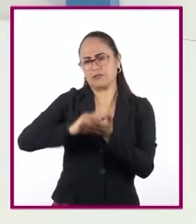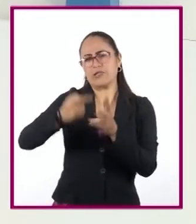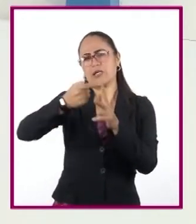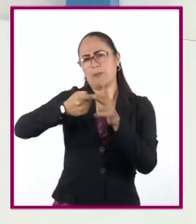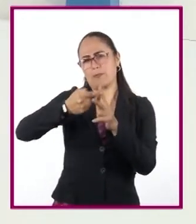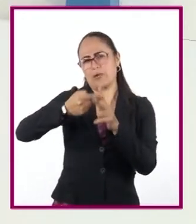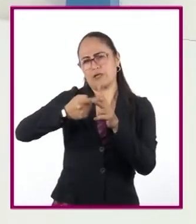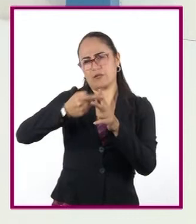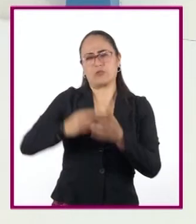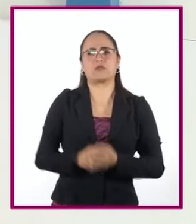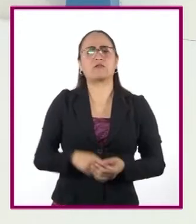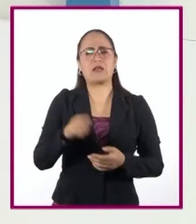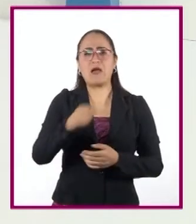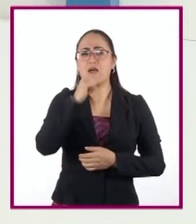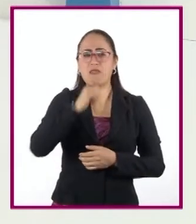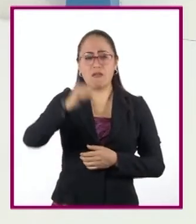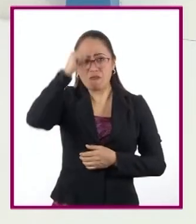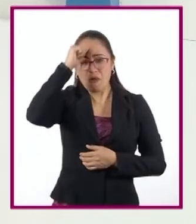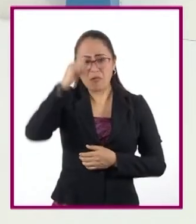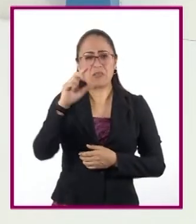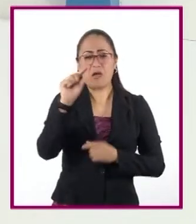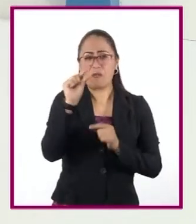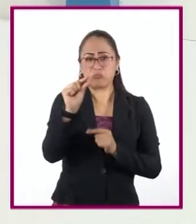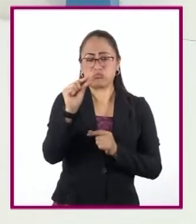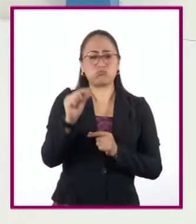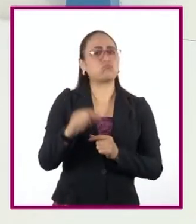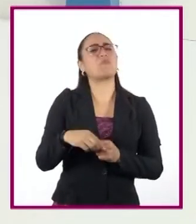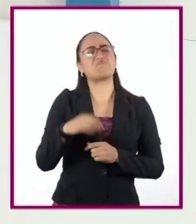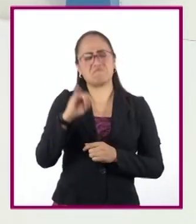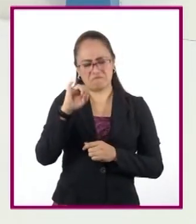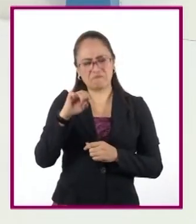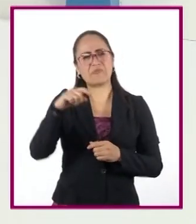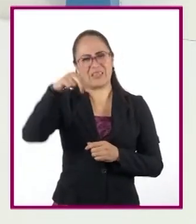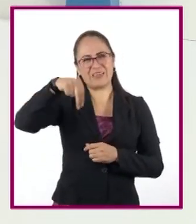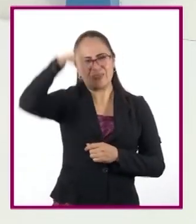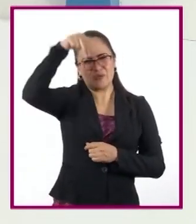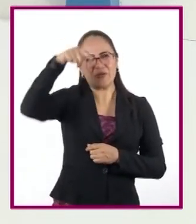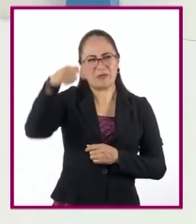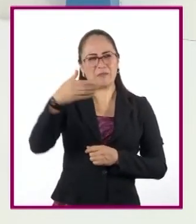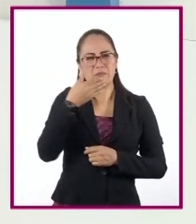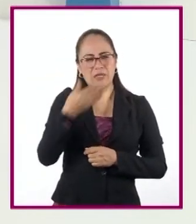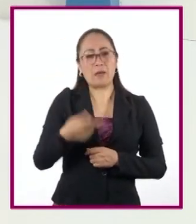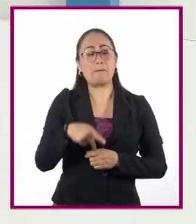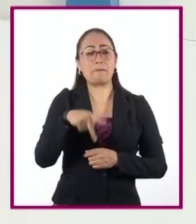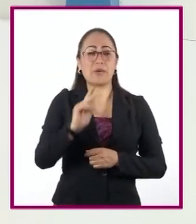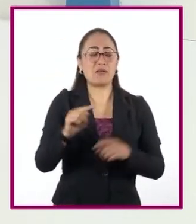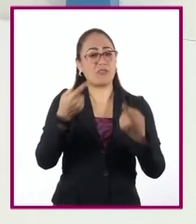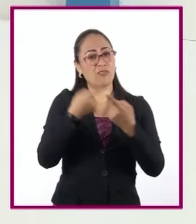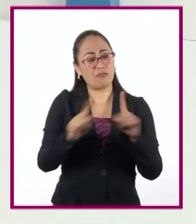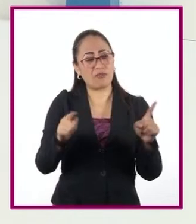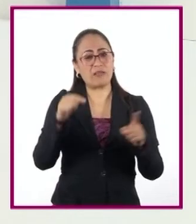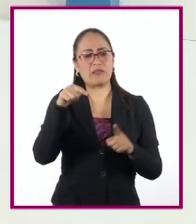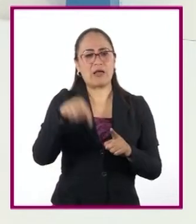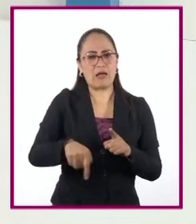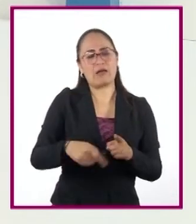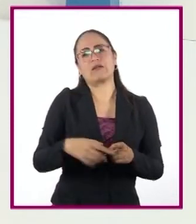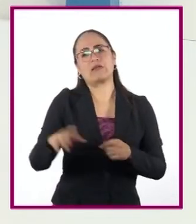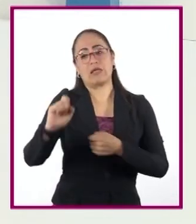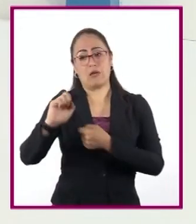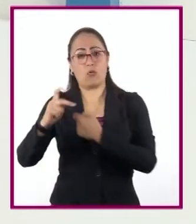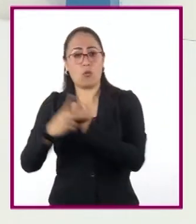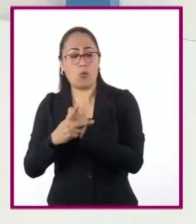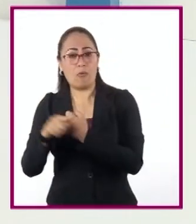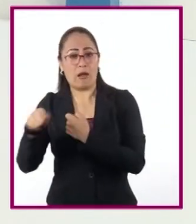niveles de analfabetismo eran muy bajos, más en el norte, situación que no alcanzaban los más cultos países